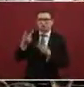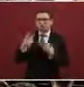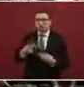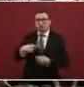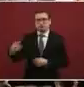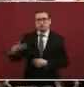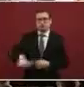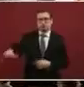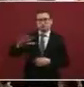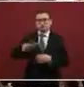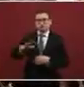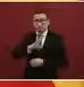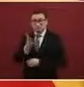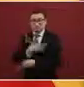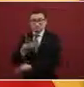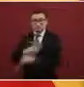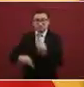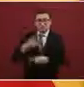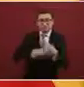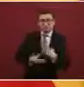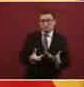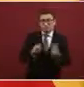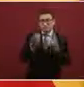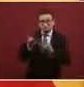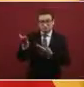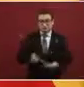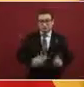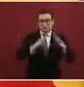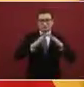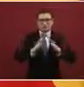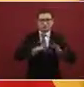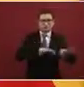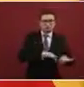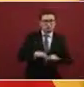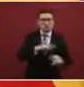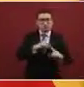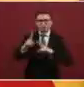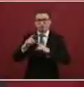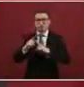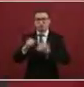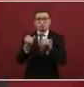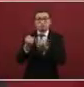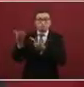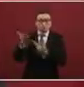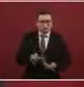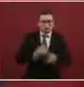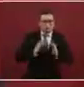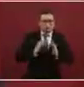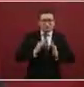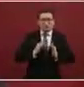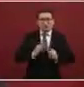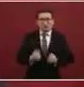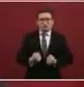republicanos españoles se encontraron no solo techo y trabajo, sino que en ella pudieron recuperar la esperanza, la vitalidad, la